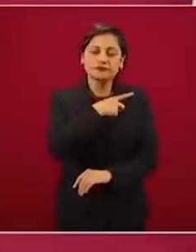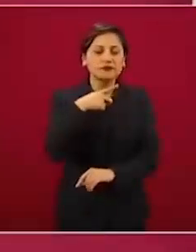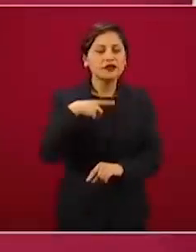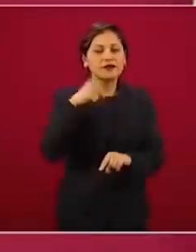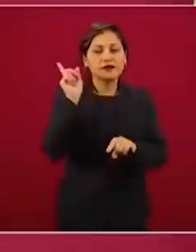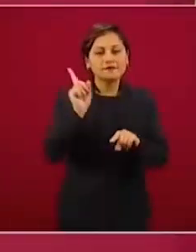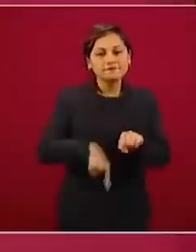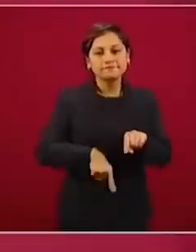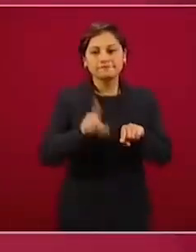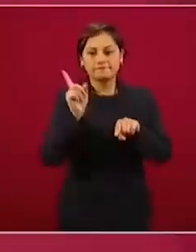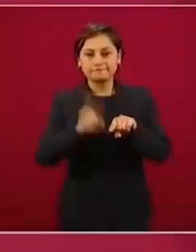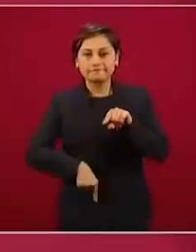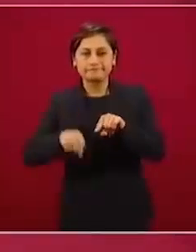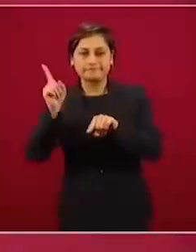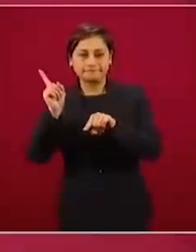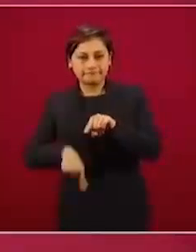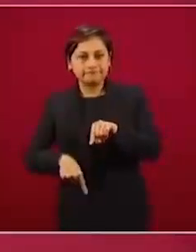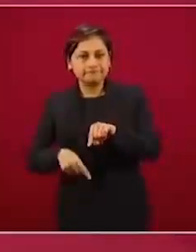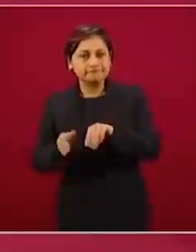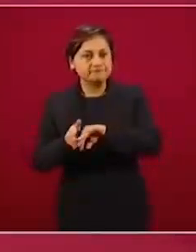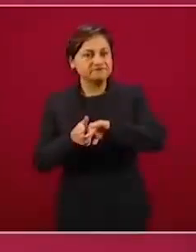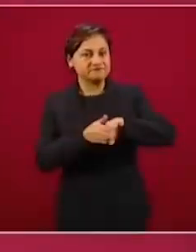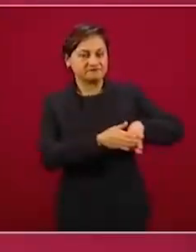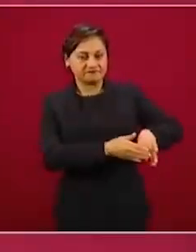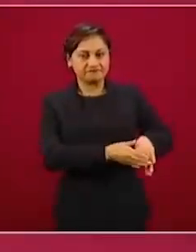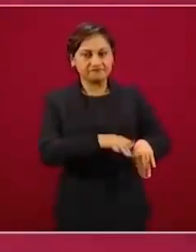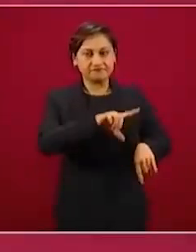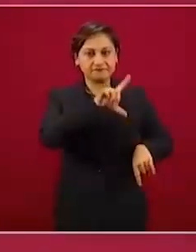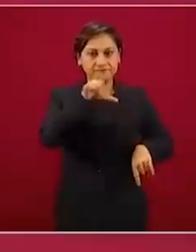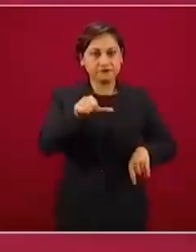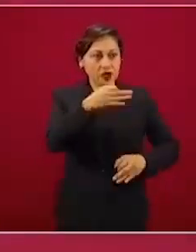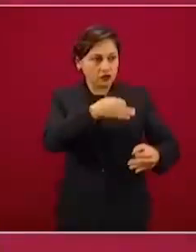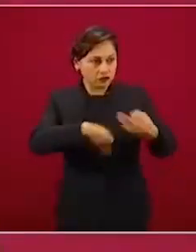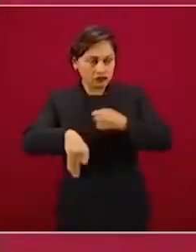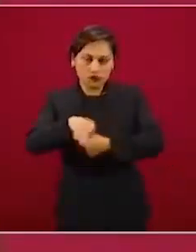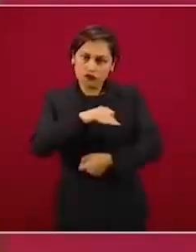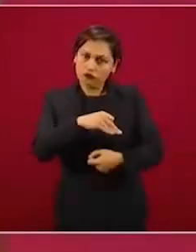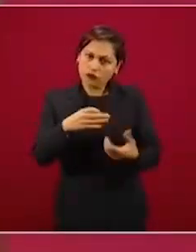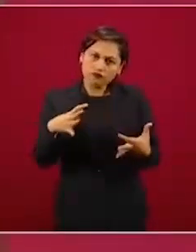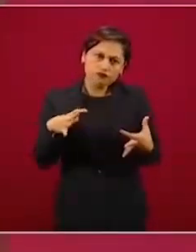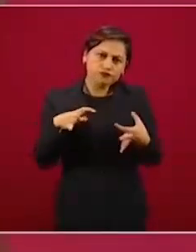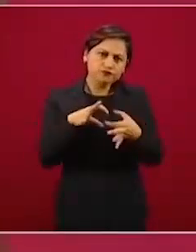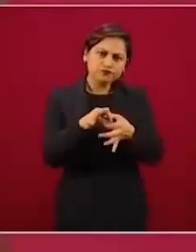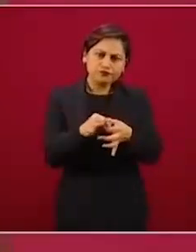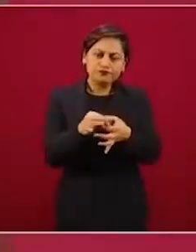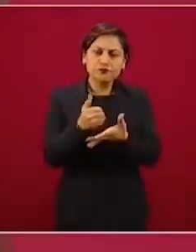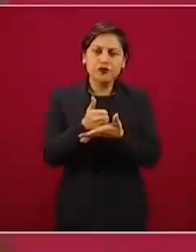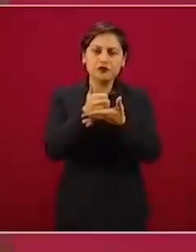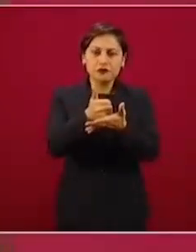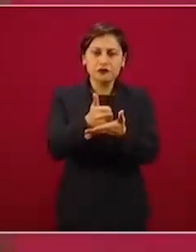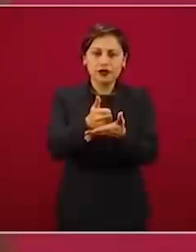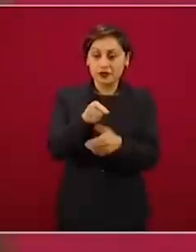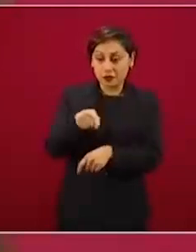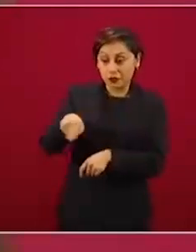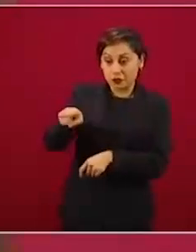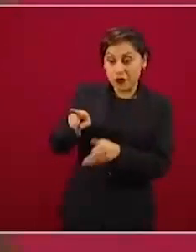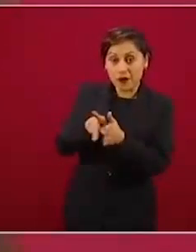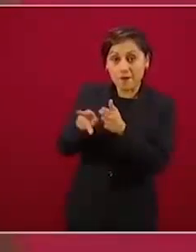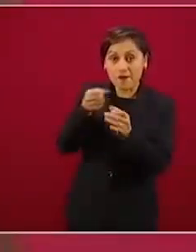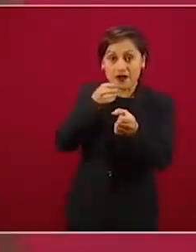y ayudar todos. Lo que hacen ustedes aquí con denunciar,